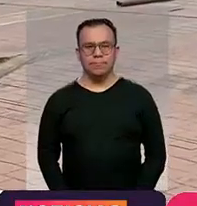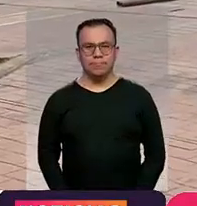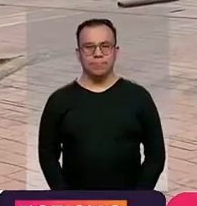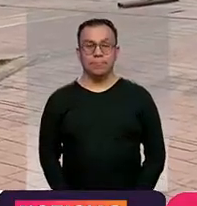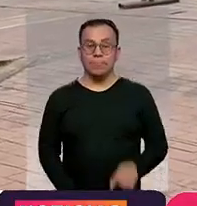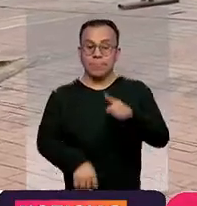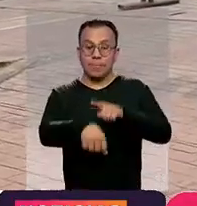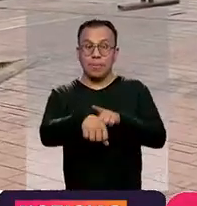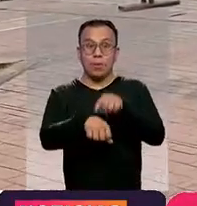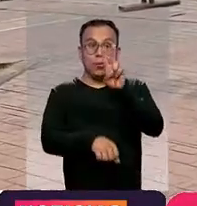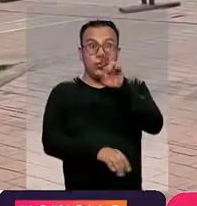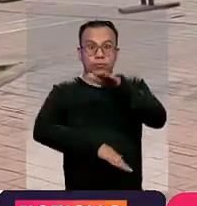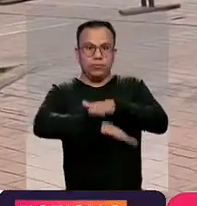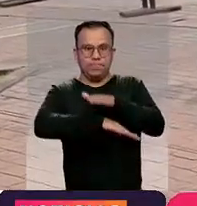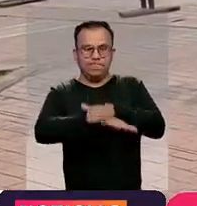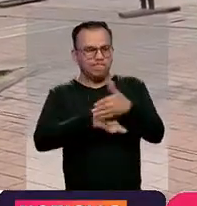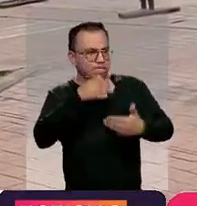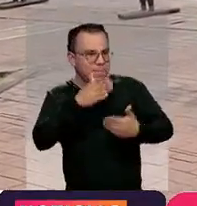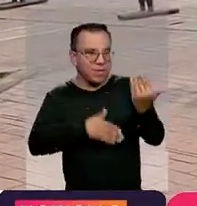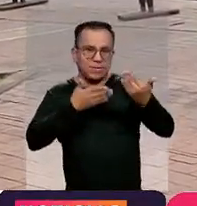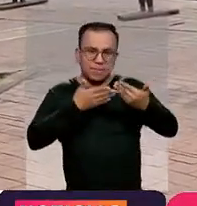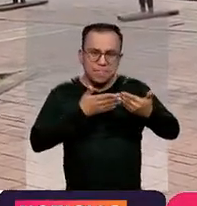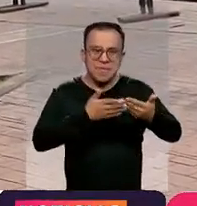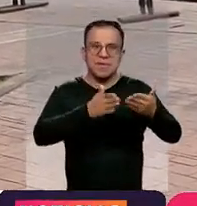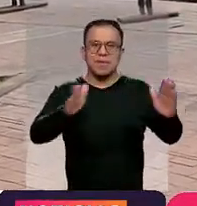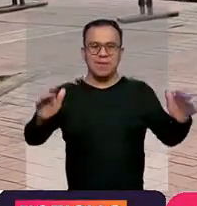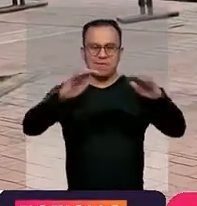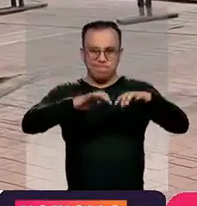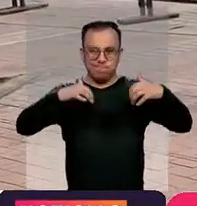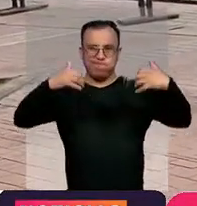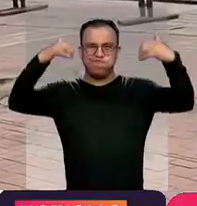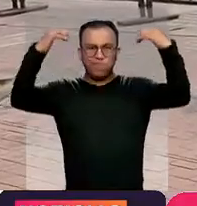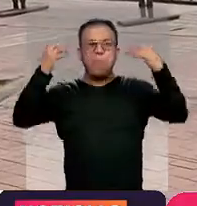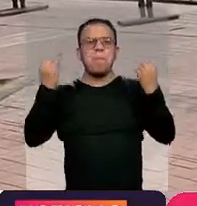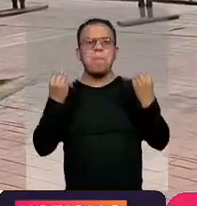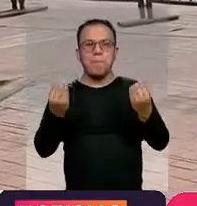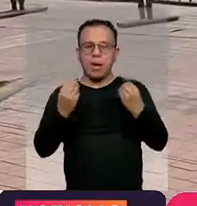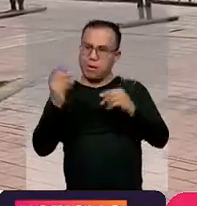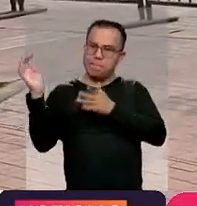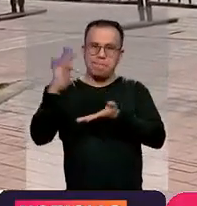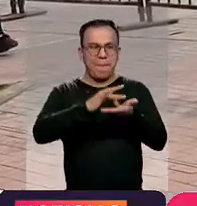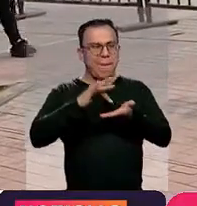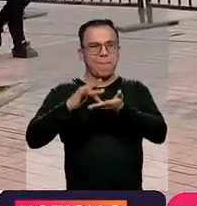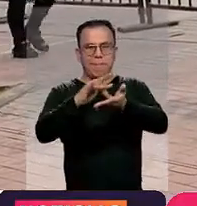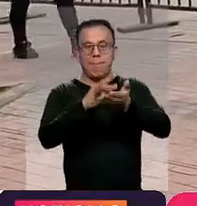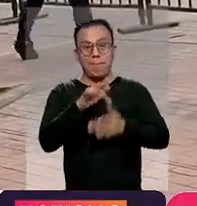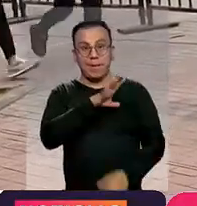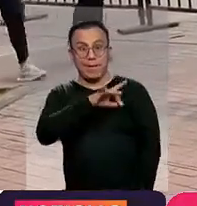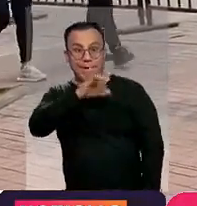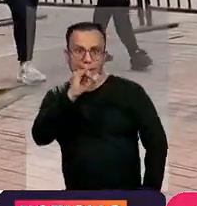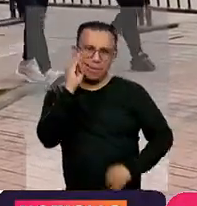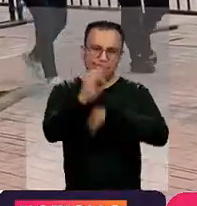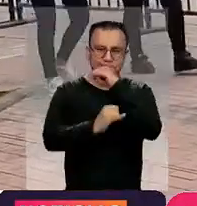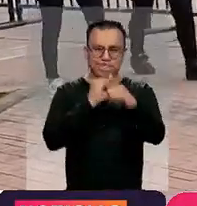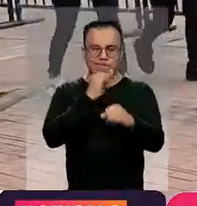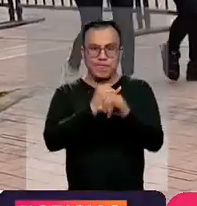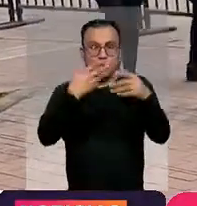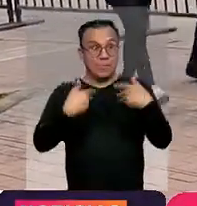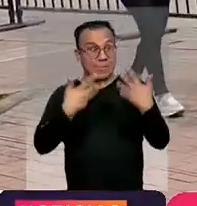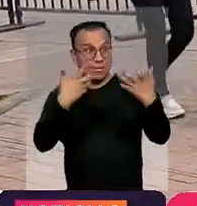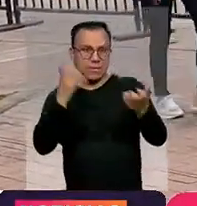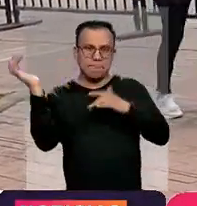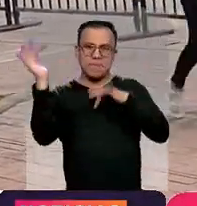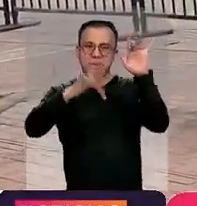A las 2 de la tarde se abrirán las puertas en el Estadio Pascual Guerrero para los asistentes caleños e internacionales que